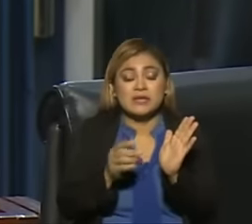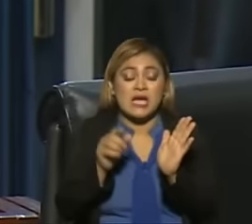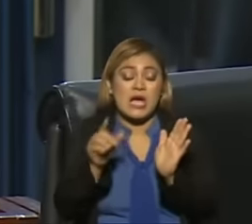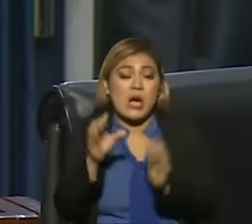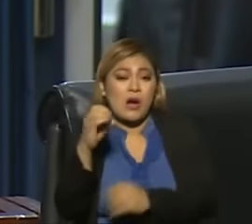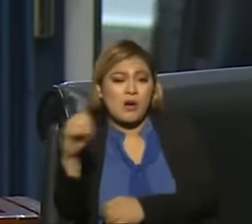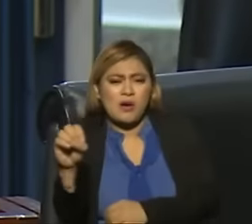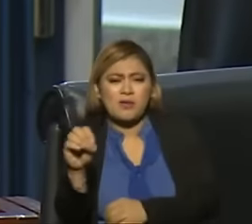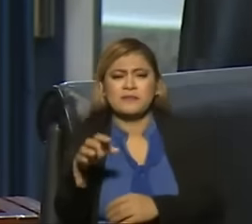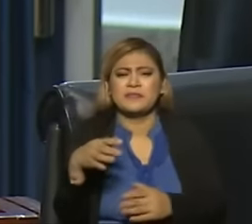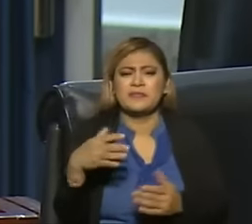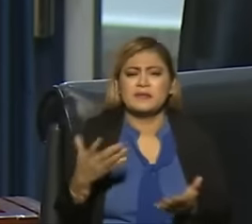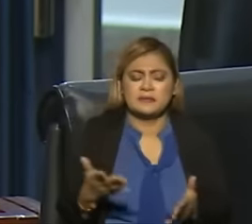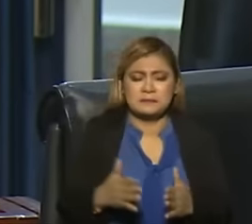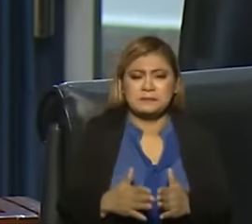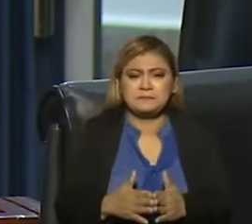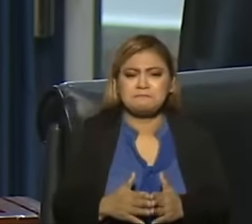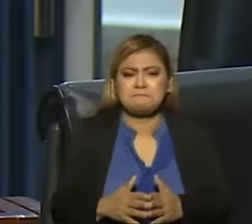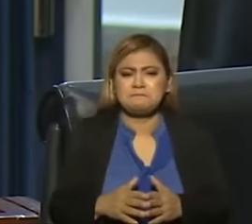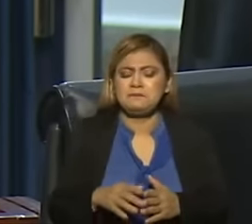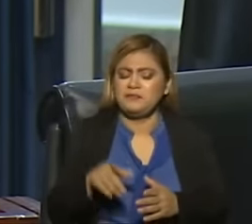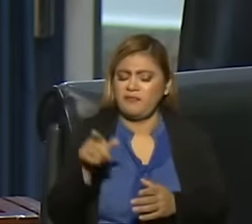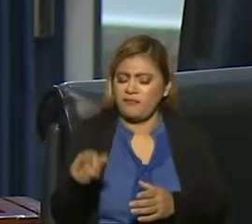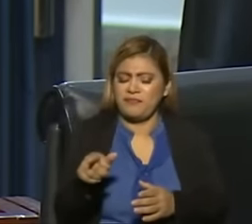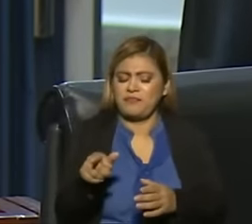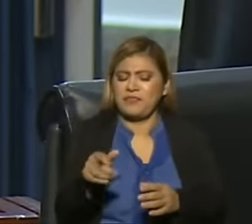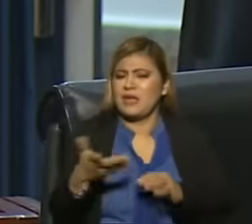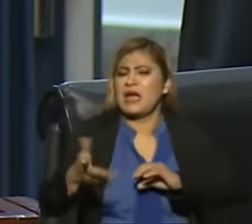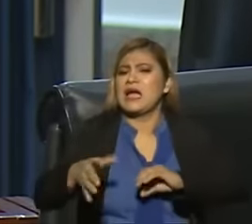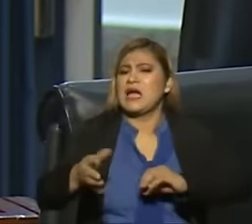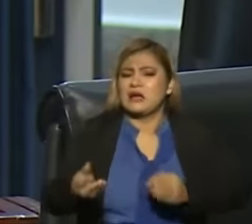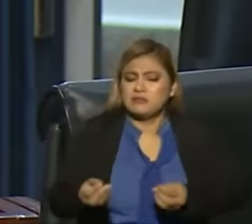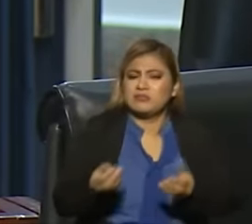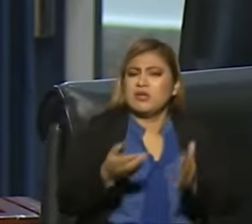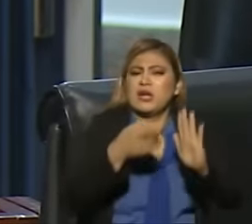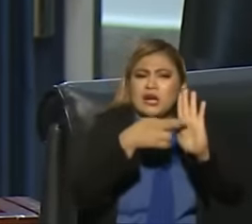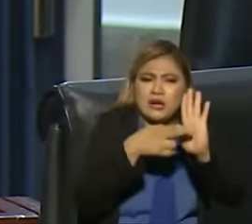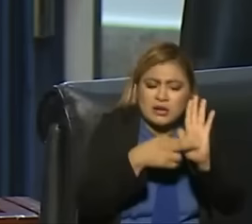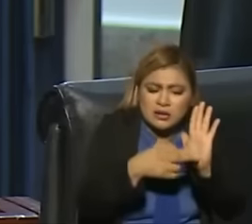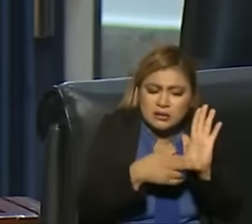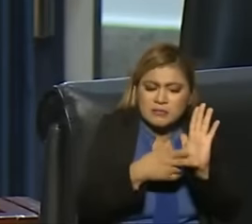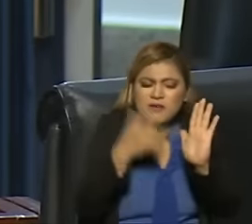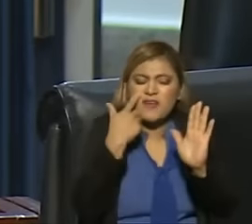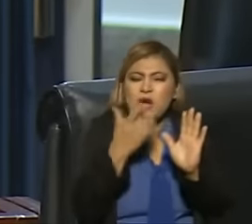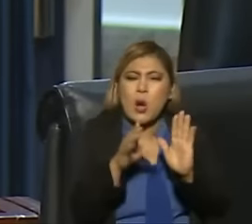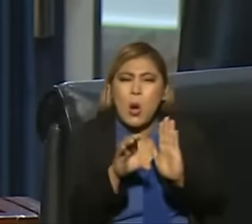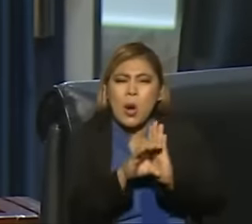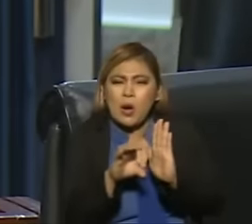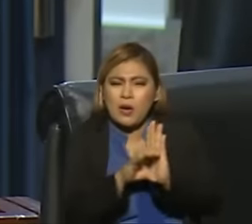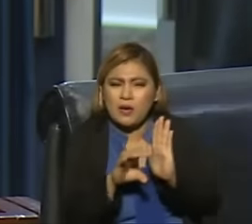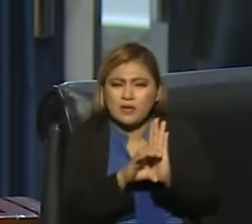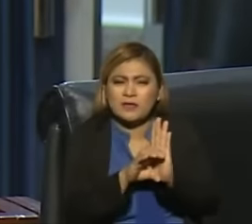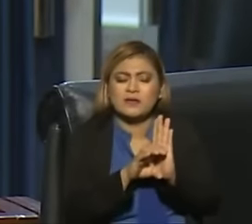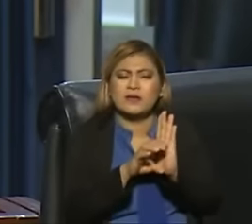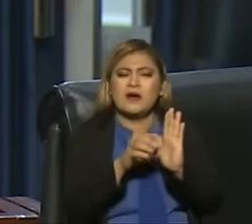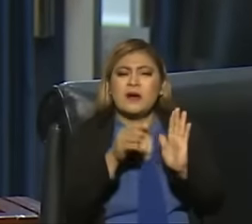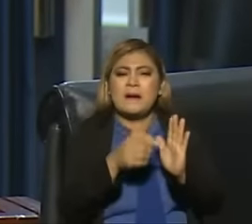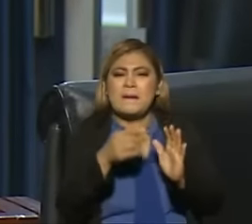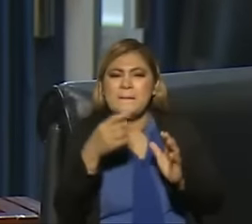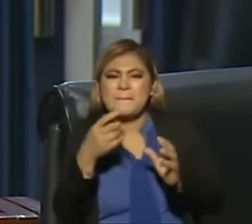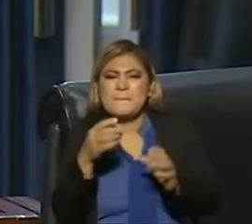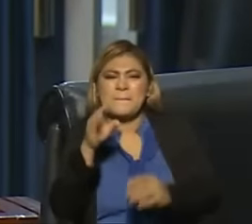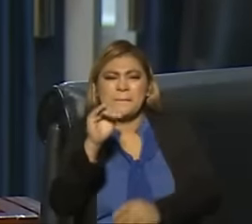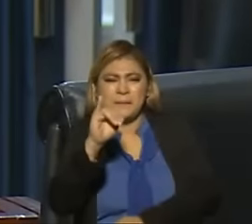las actividades que los mismos le serán las normas aplicables del Código de Recursos